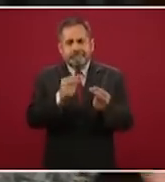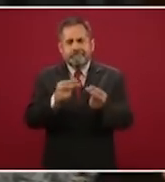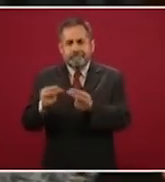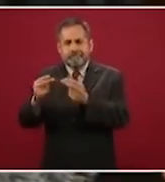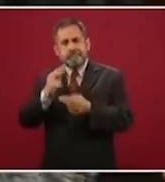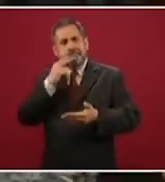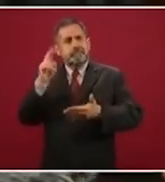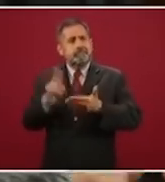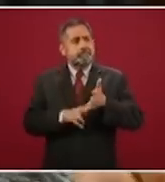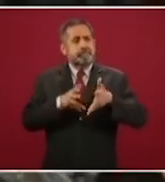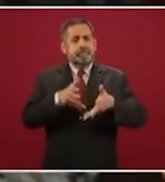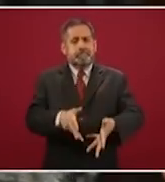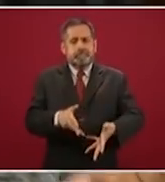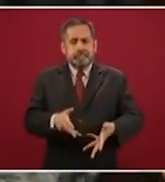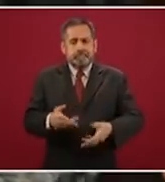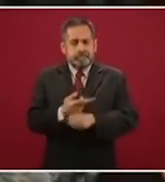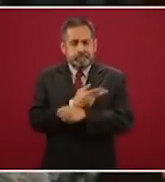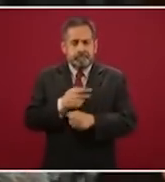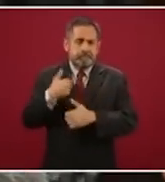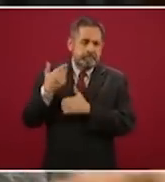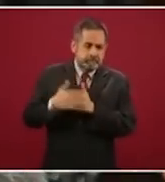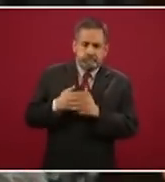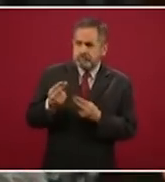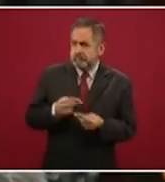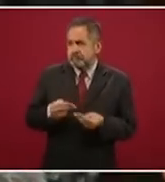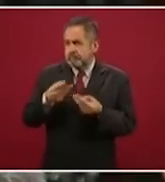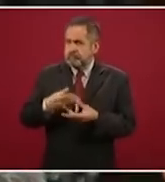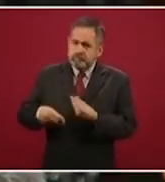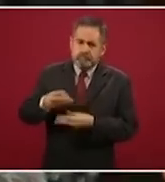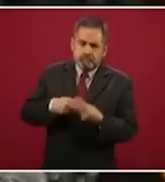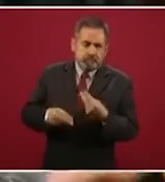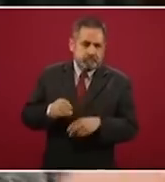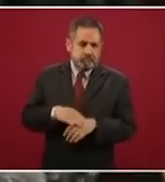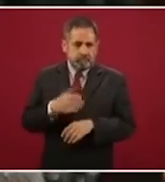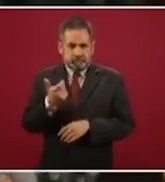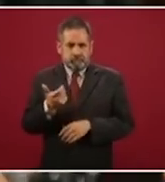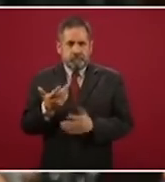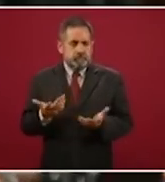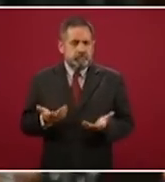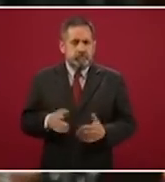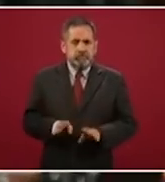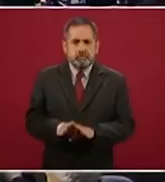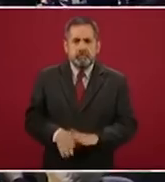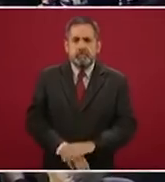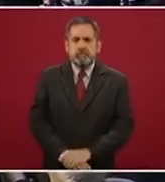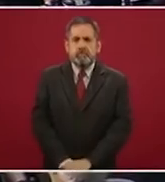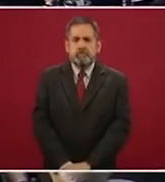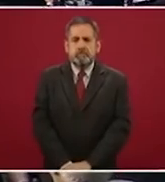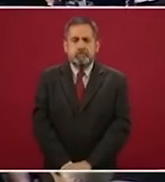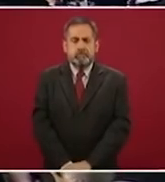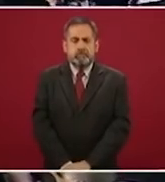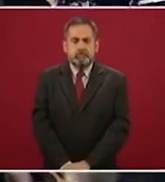quedaron ahí parados y que necesitan trabajar porque pues, la economía no está bollante?